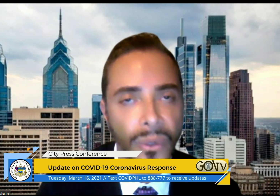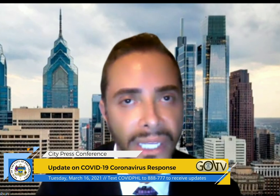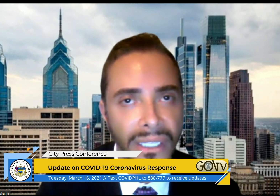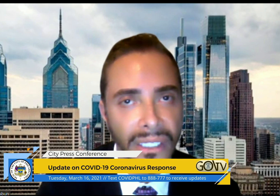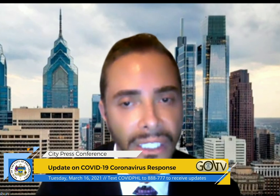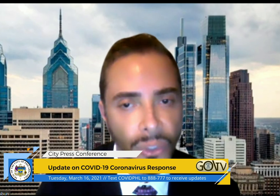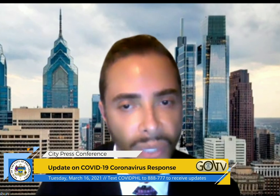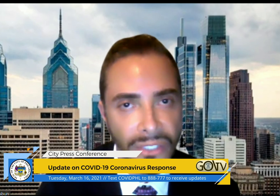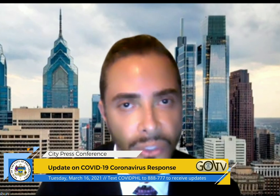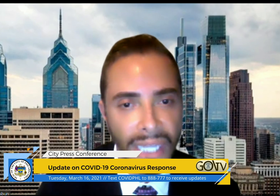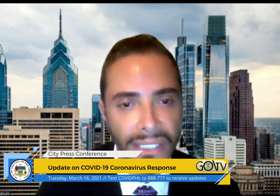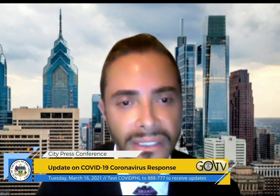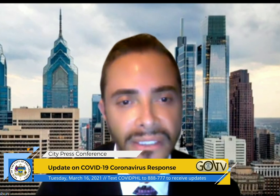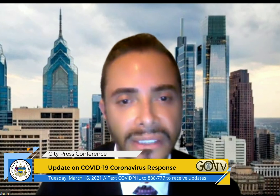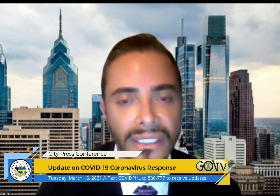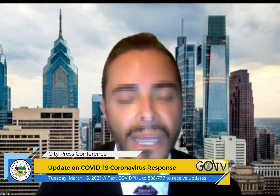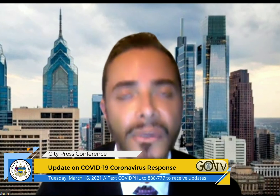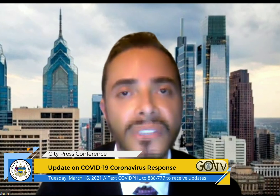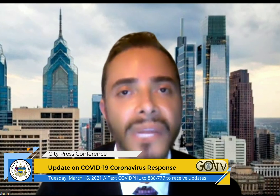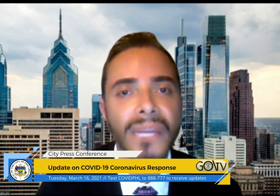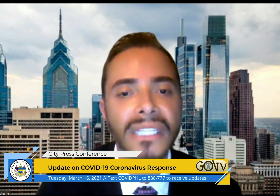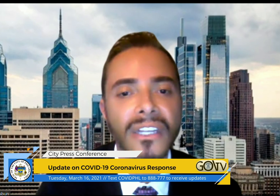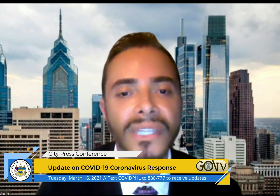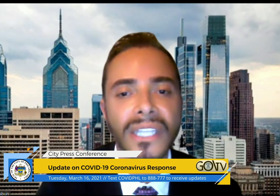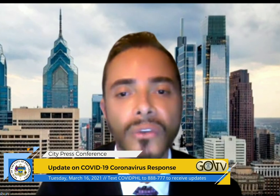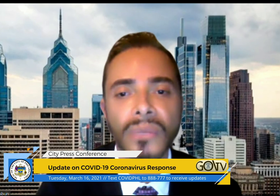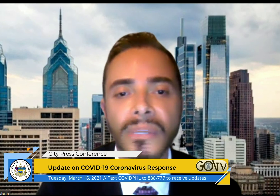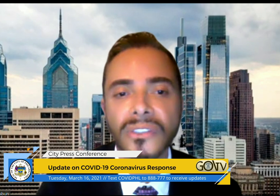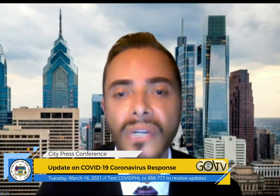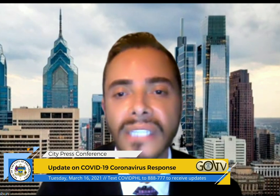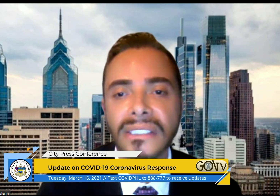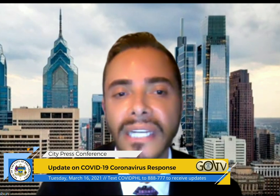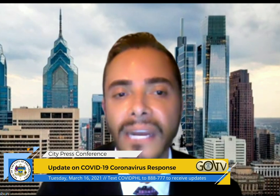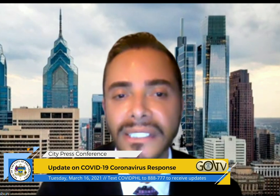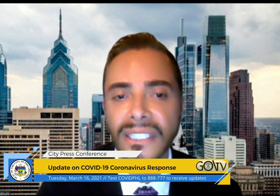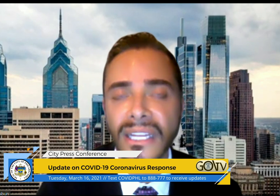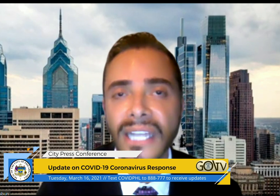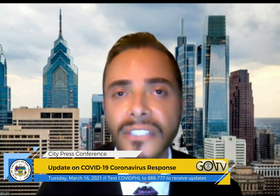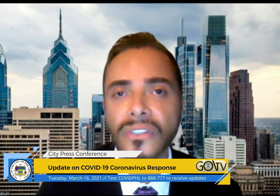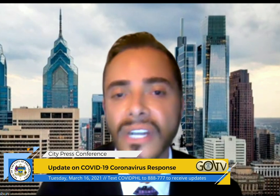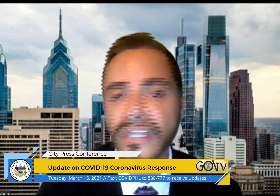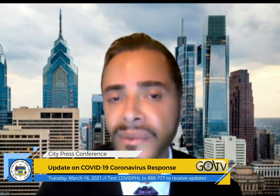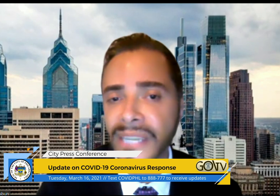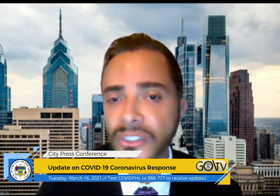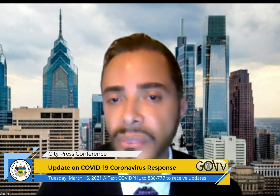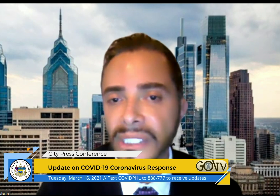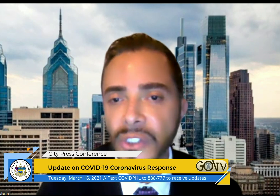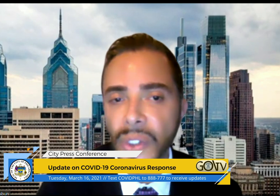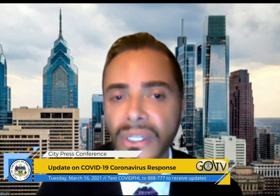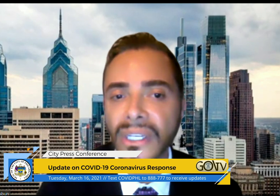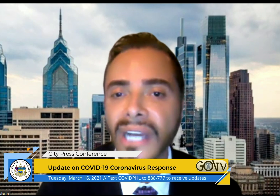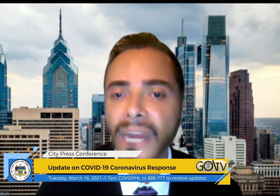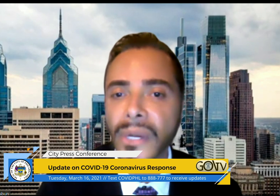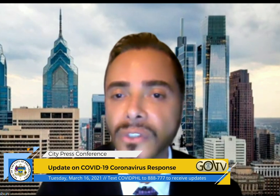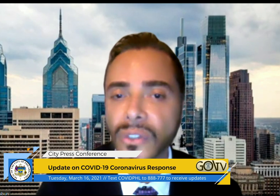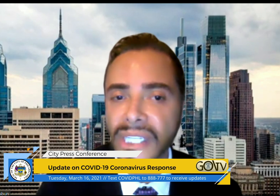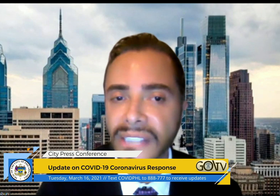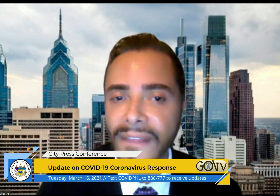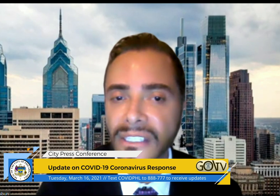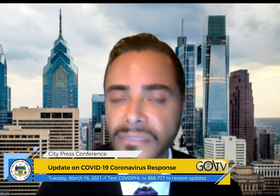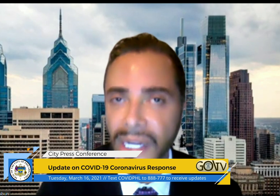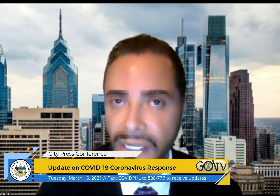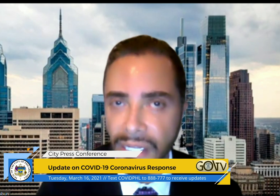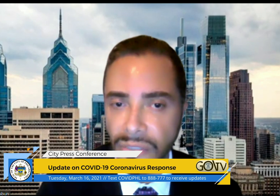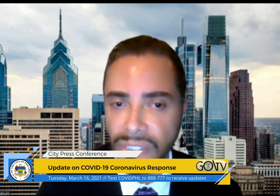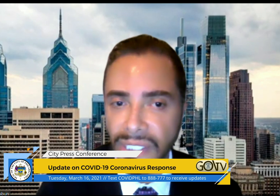y 1B en toda la ciudad. Aproximadamente 92,000 personas en la base de datos recibirán su invitación al menos 2 días